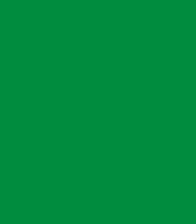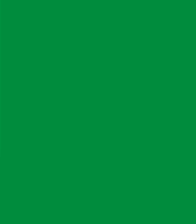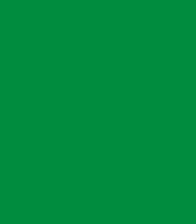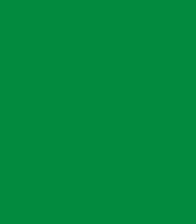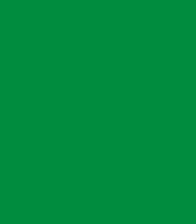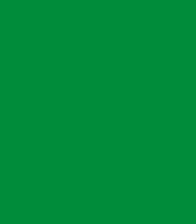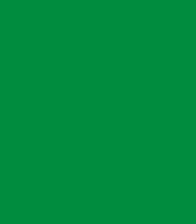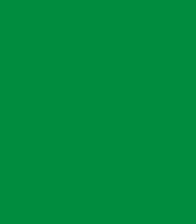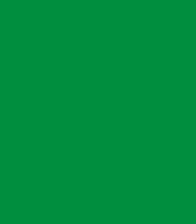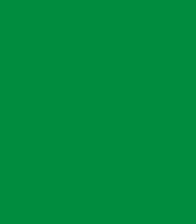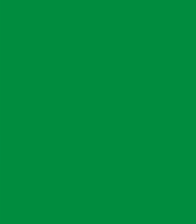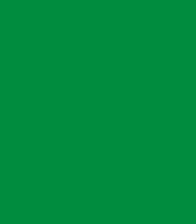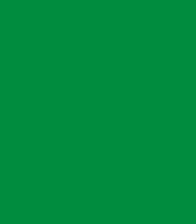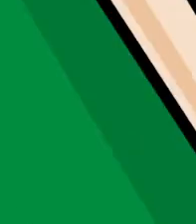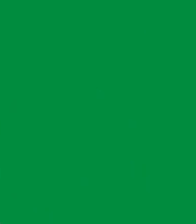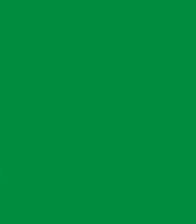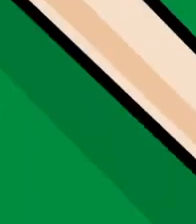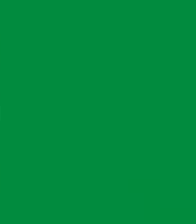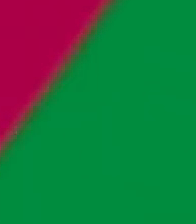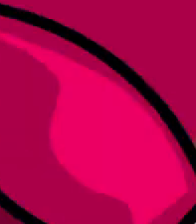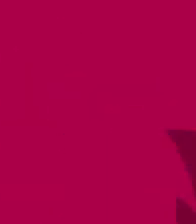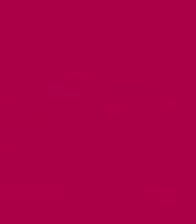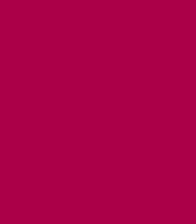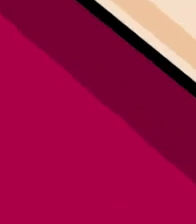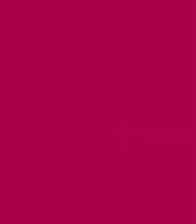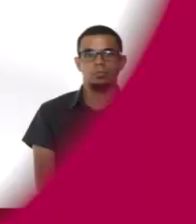dibujo entiendan la información. Muchas gracias.